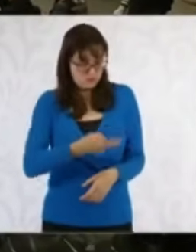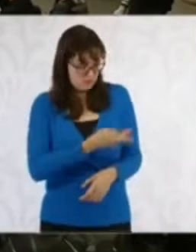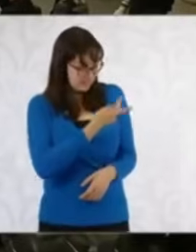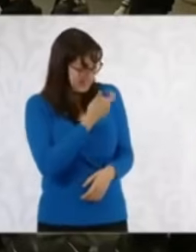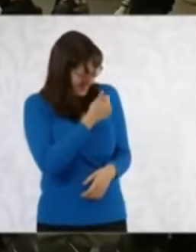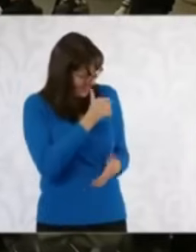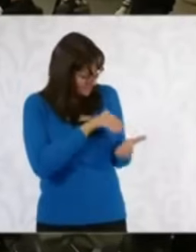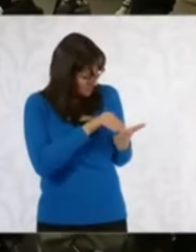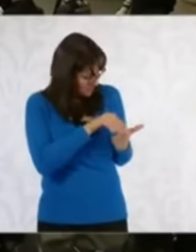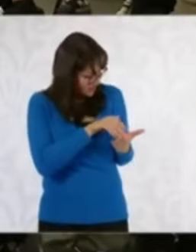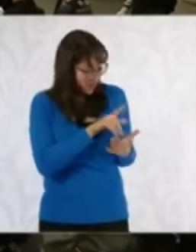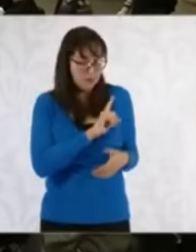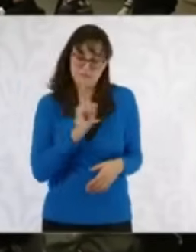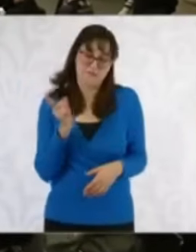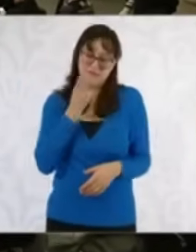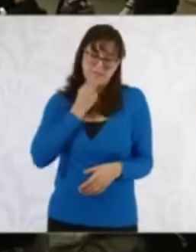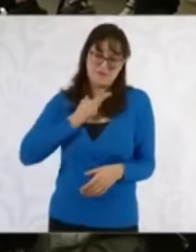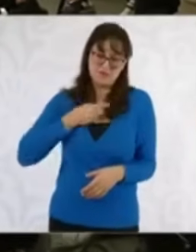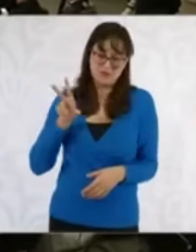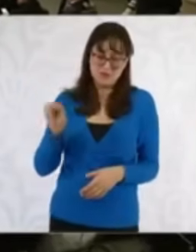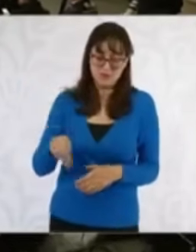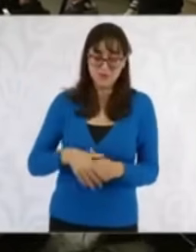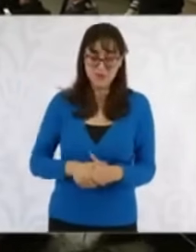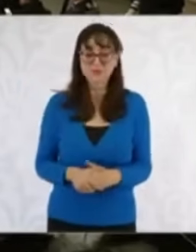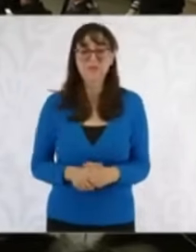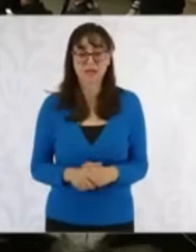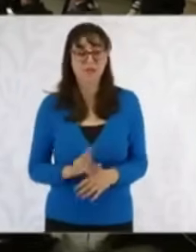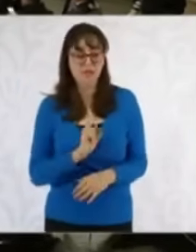Adelante, Luz, si quieres comentar. Adelante.